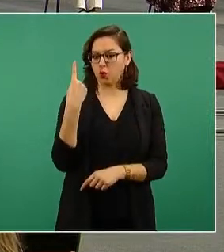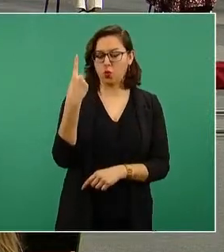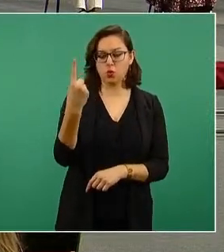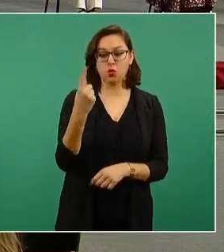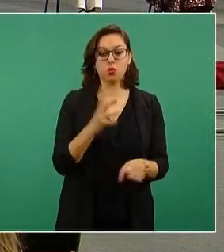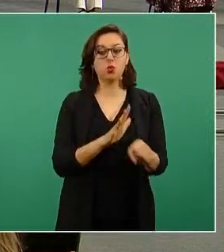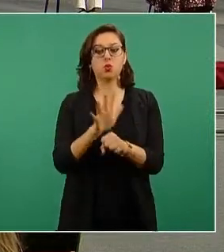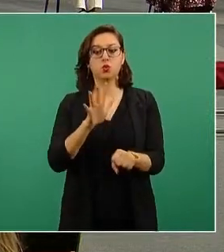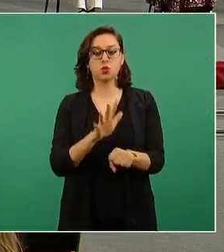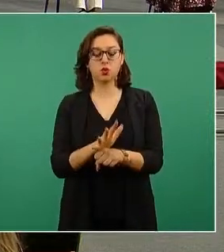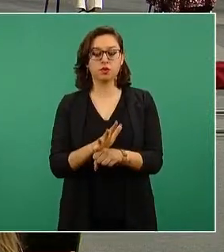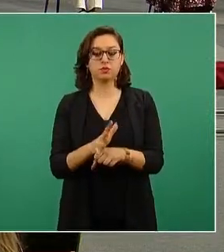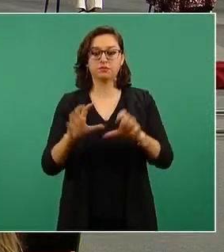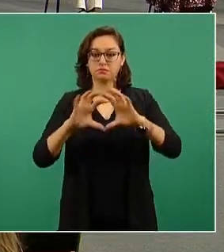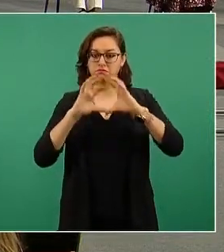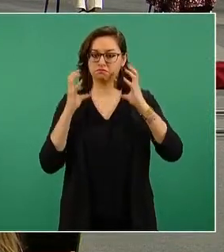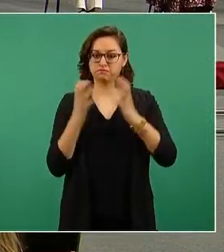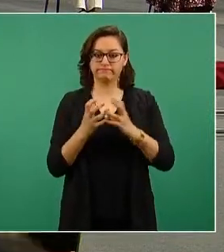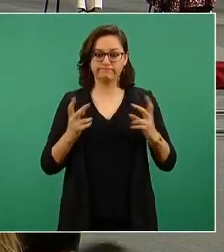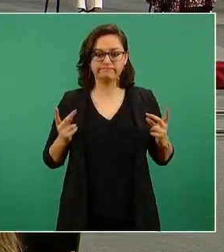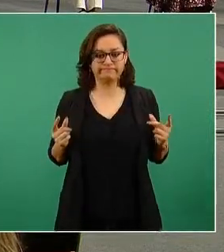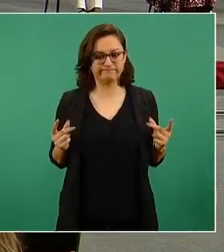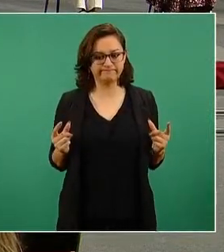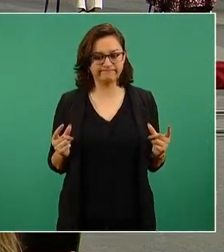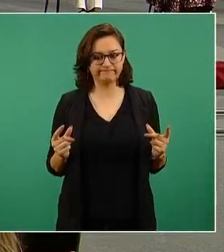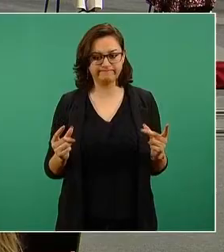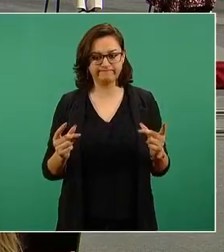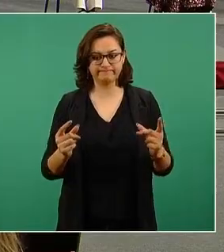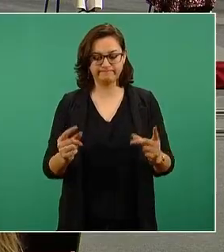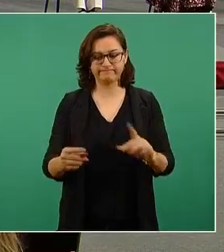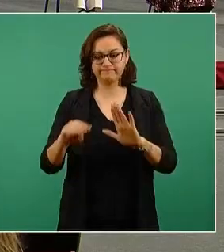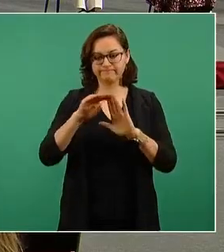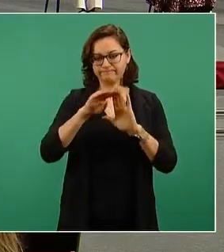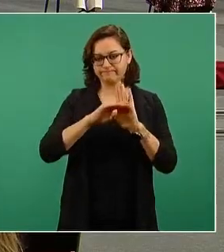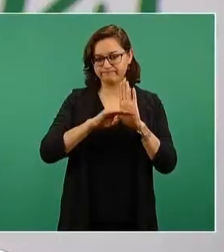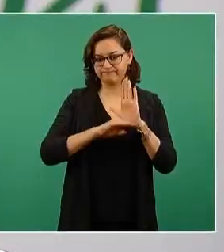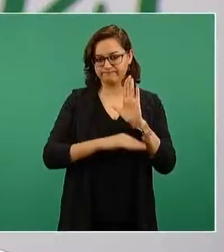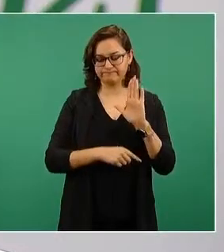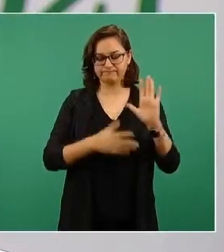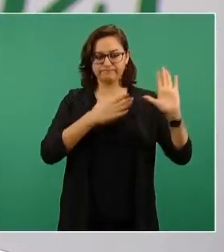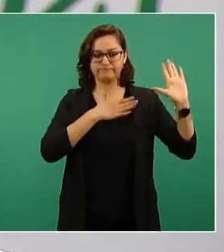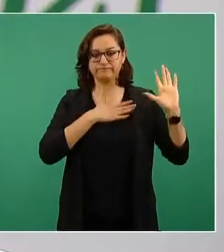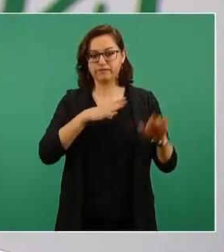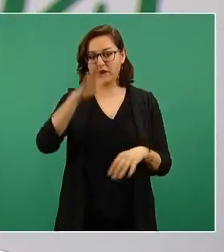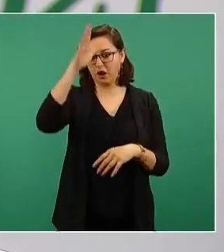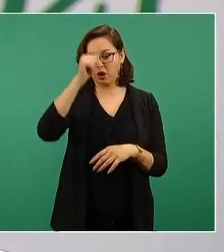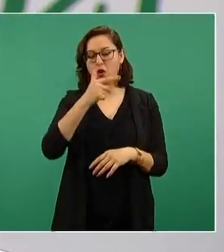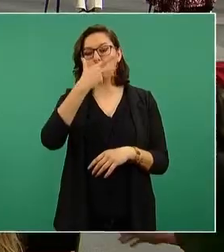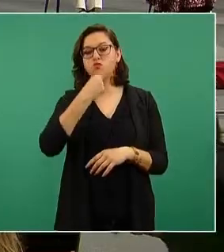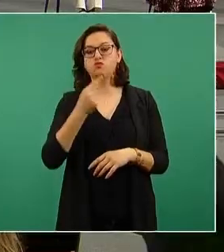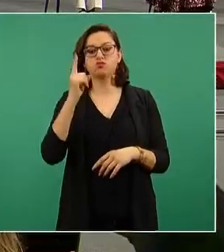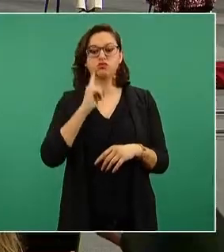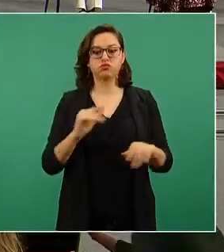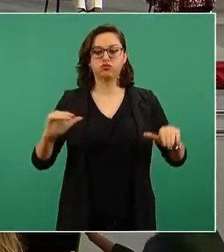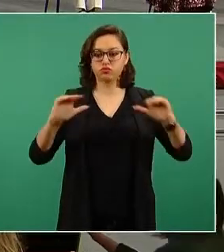acciones en todo el mundo para la implementación de los compromisos adoptados para alcanzar la igualdad de